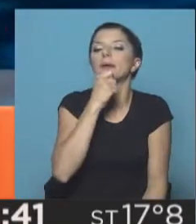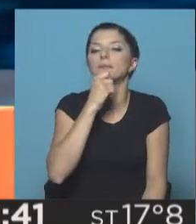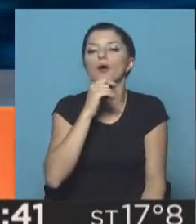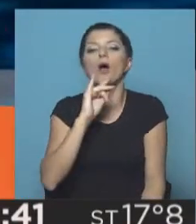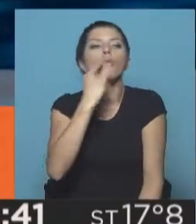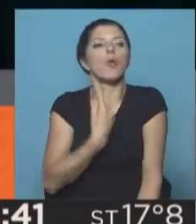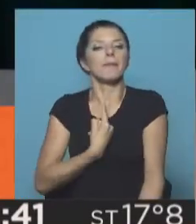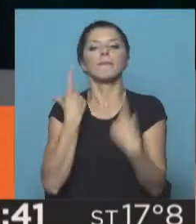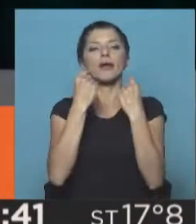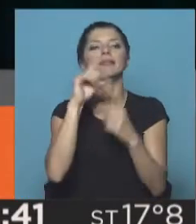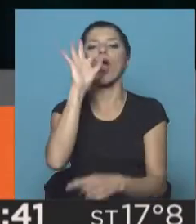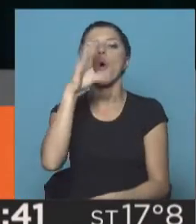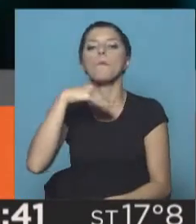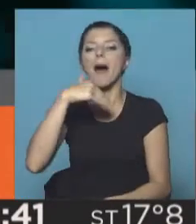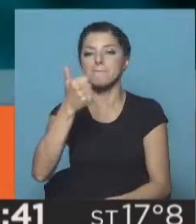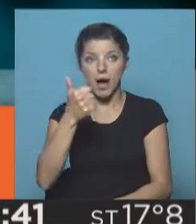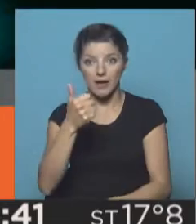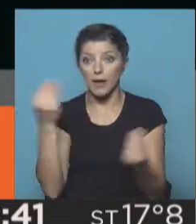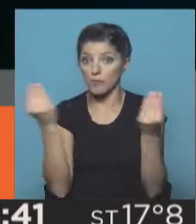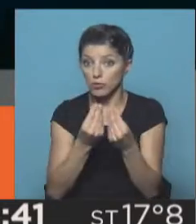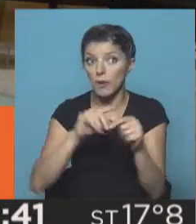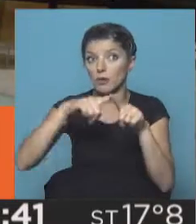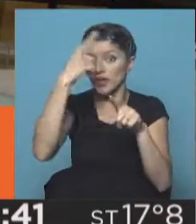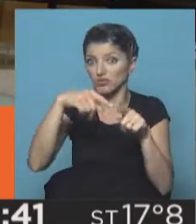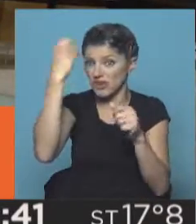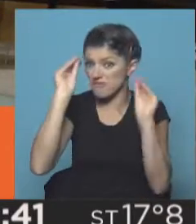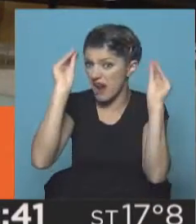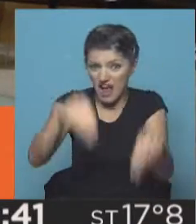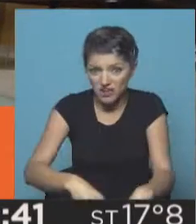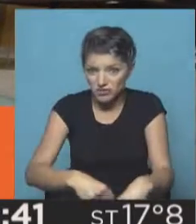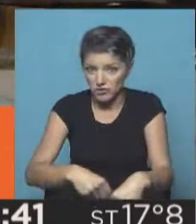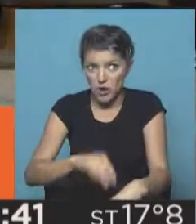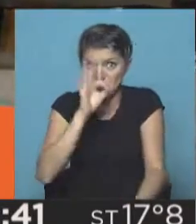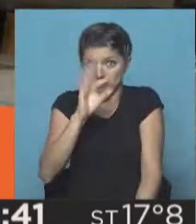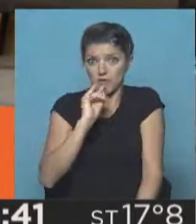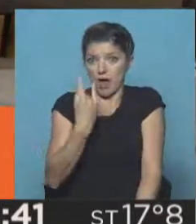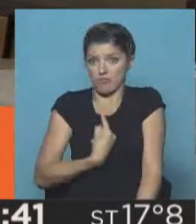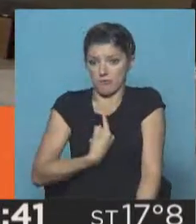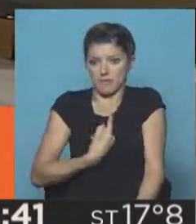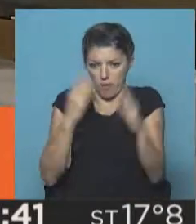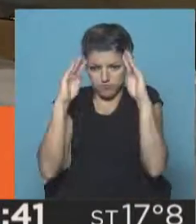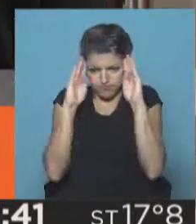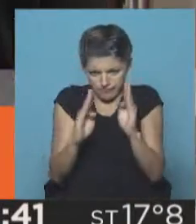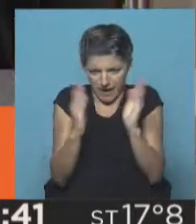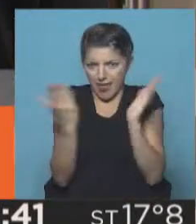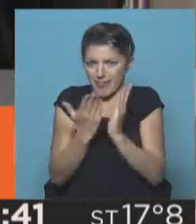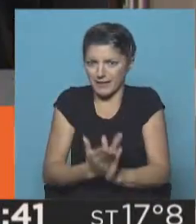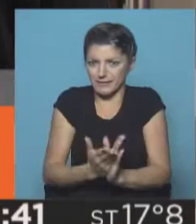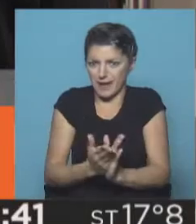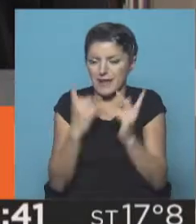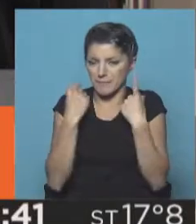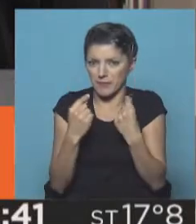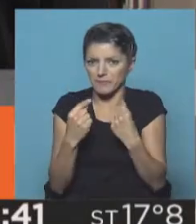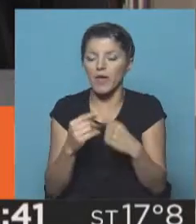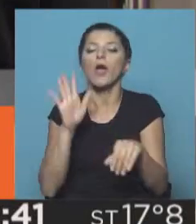que ha fracasado en muchas de sus políticas y no la va a hacer y no se hace. Parece que está en el ser del político que, bueno, se mira